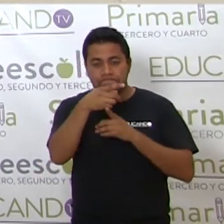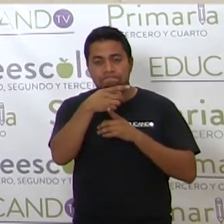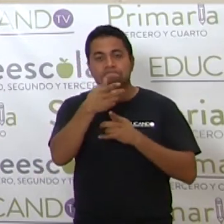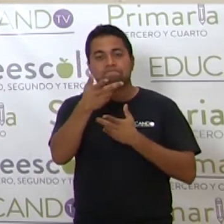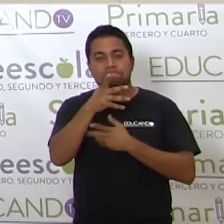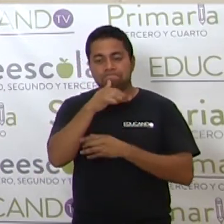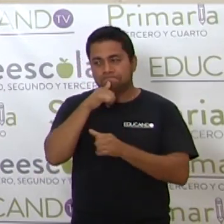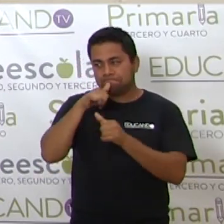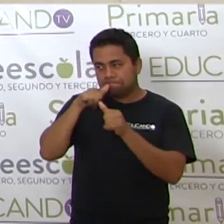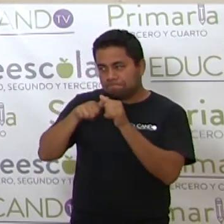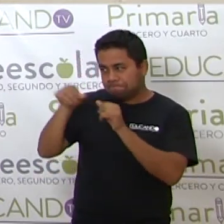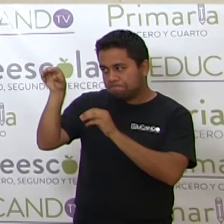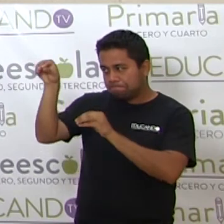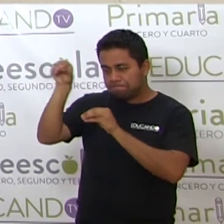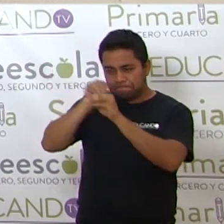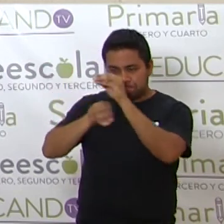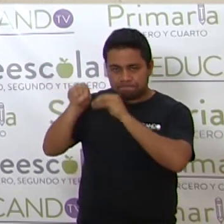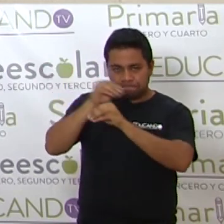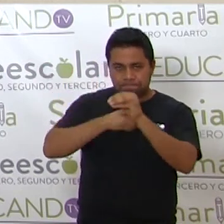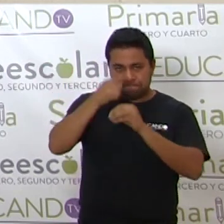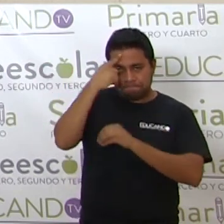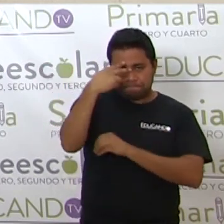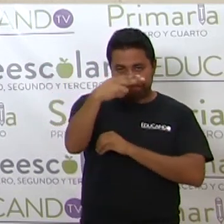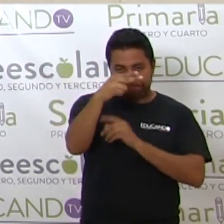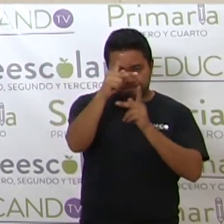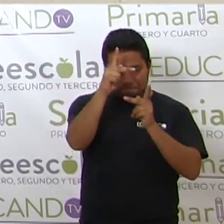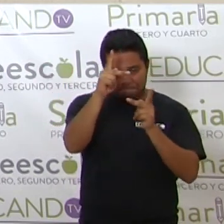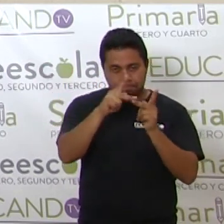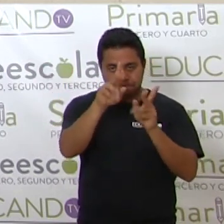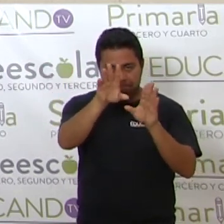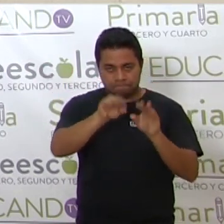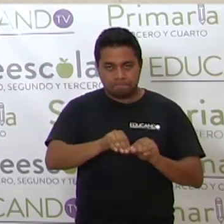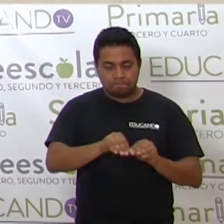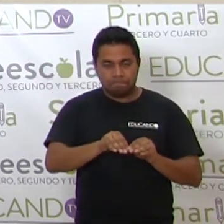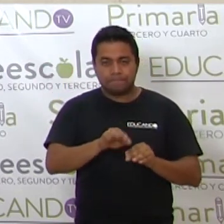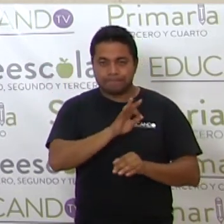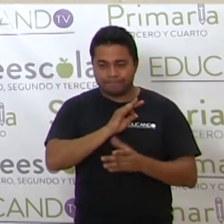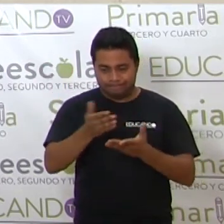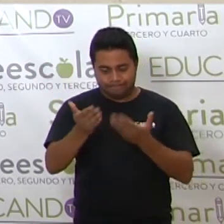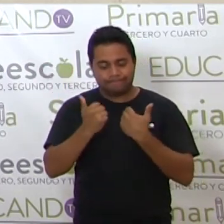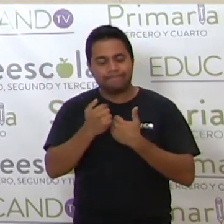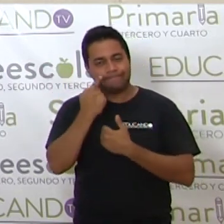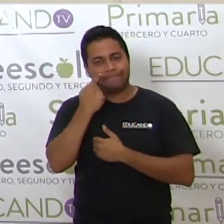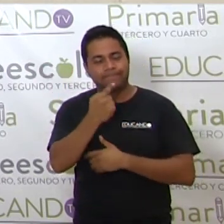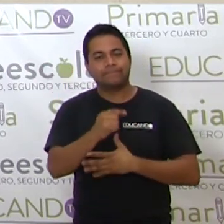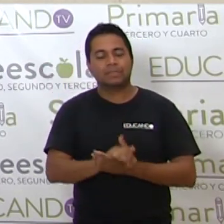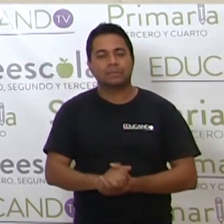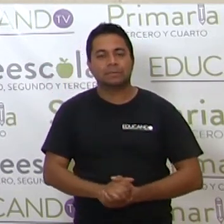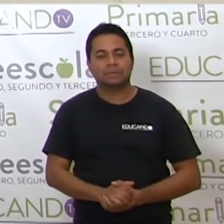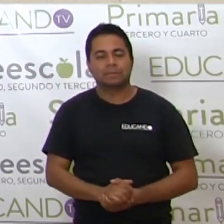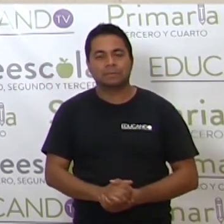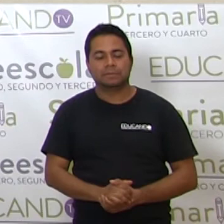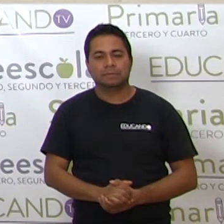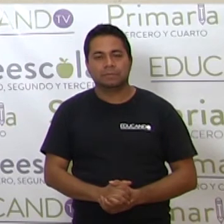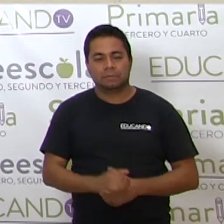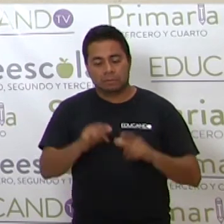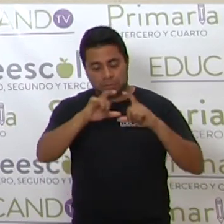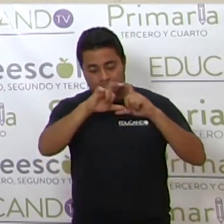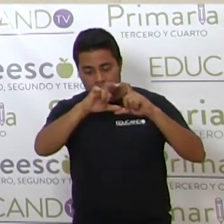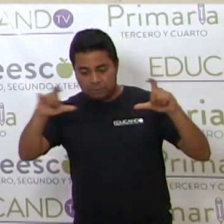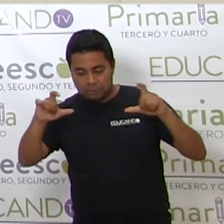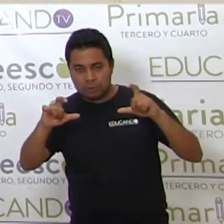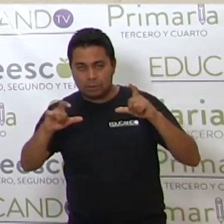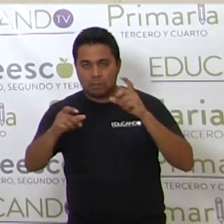con las letras de nuestro alfabeto móvil acompáñame observa aquí dice